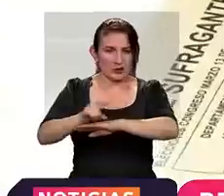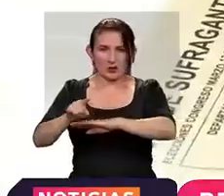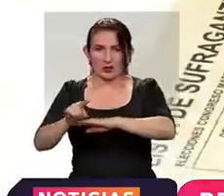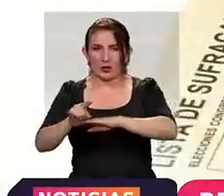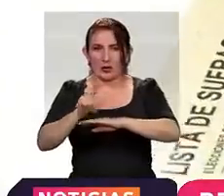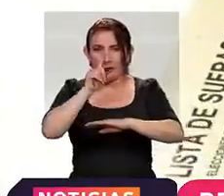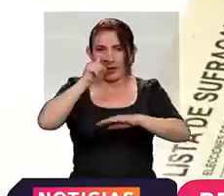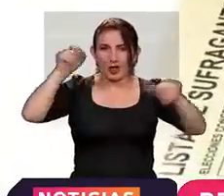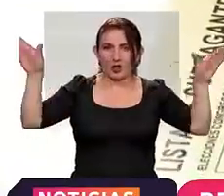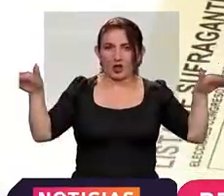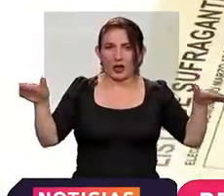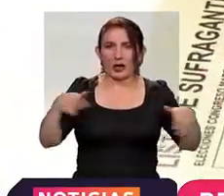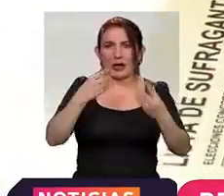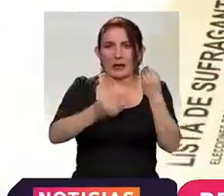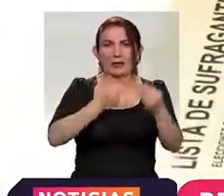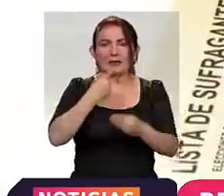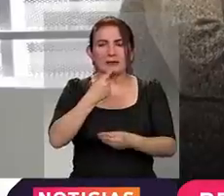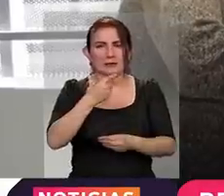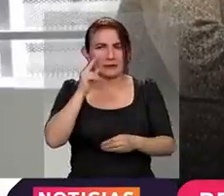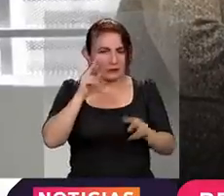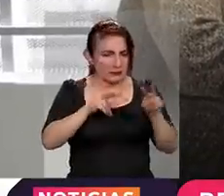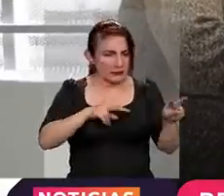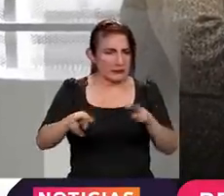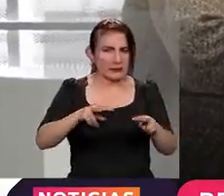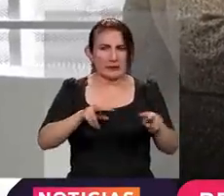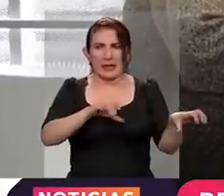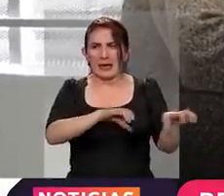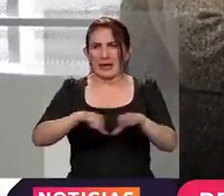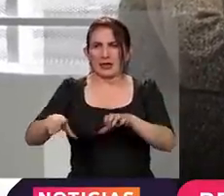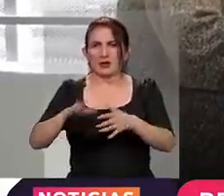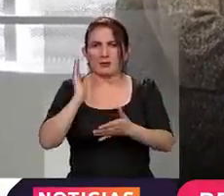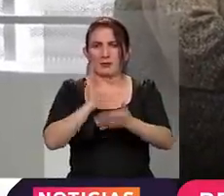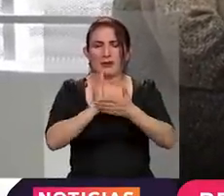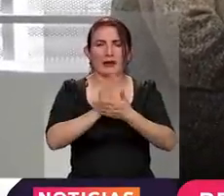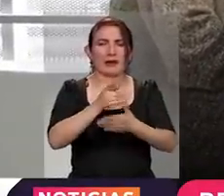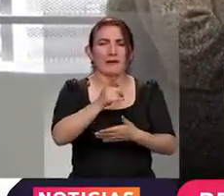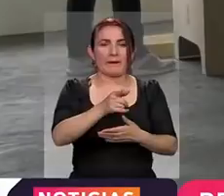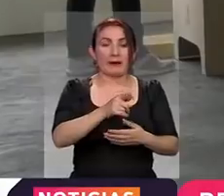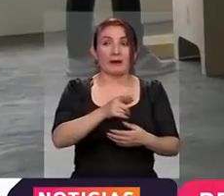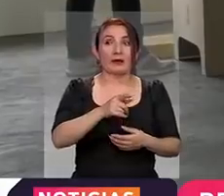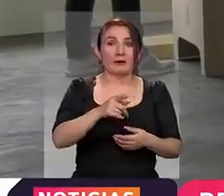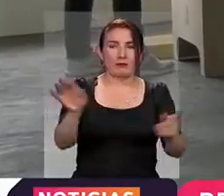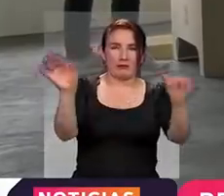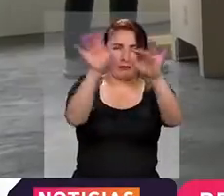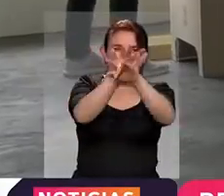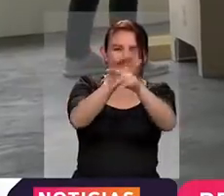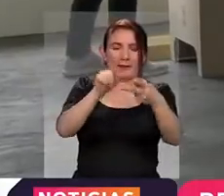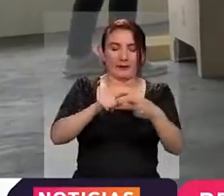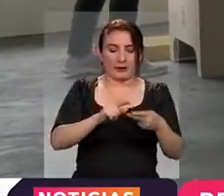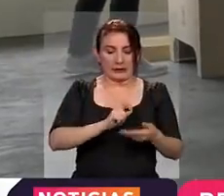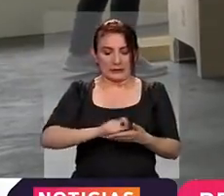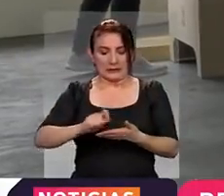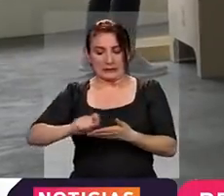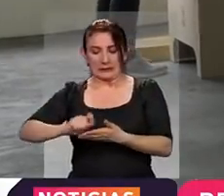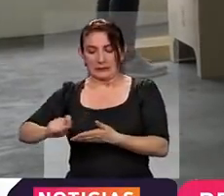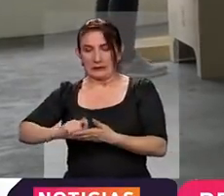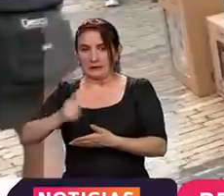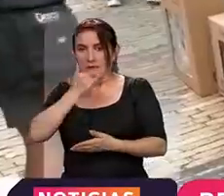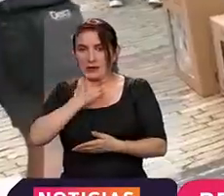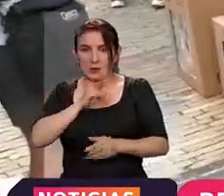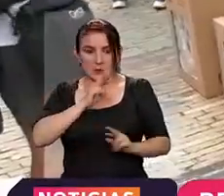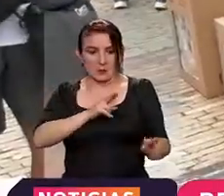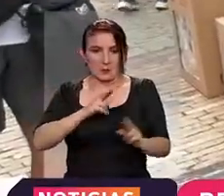MOE, Alejandra Barrios, aseguró que el hecho contiene varios delitos, como son fraude al votante, alteraciones de los resultados